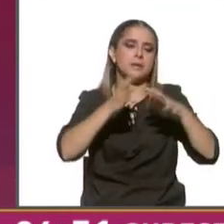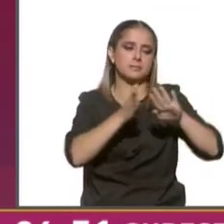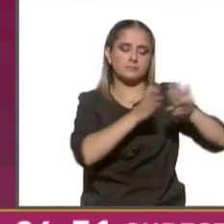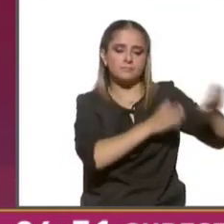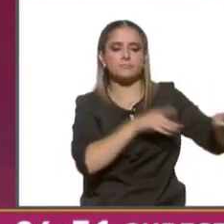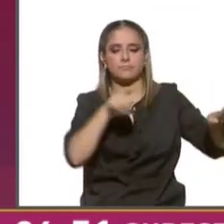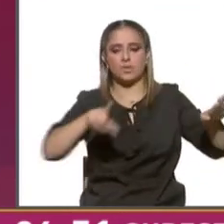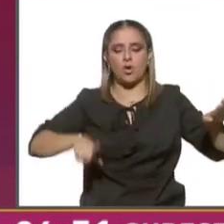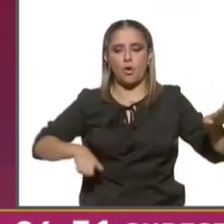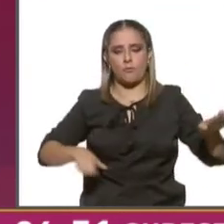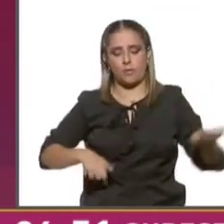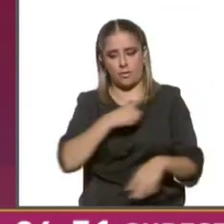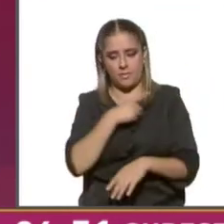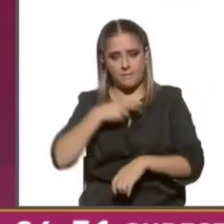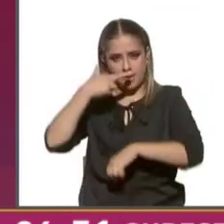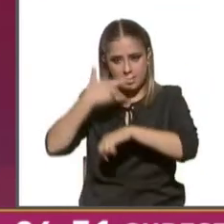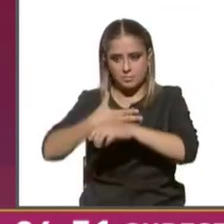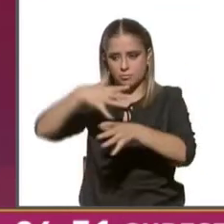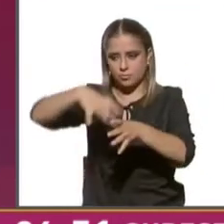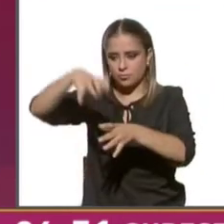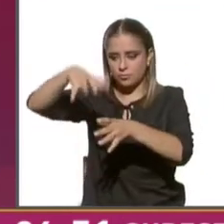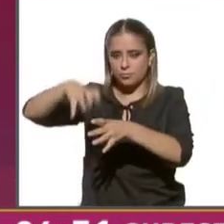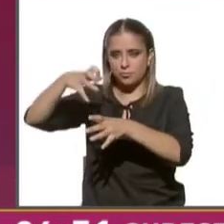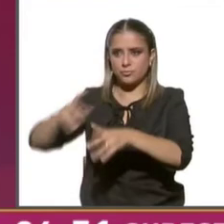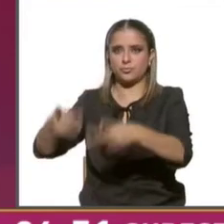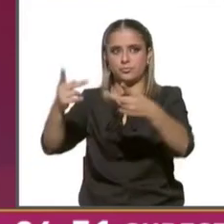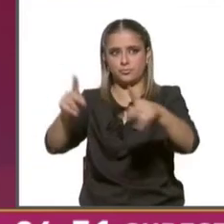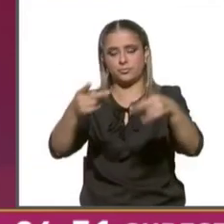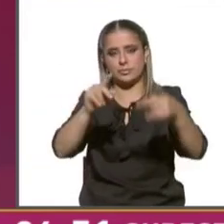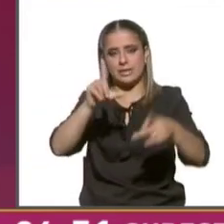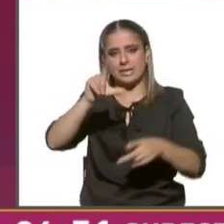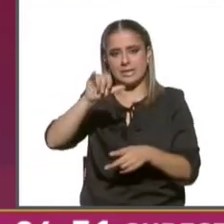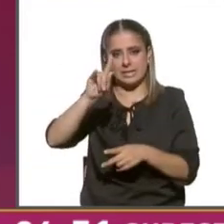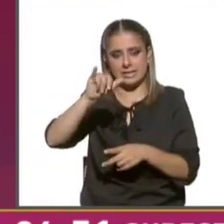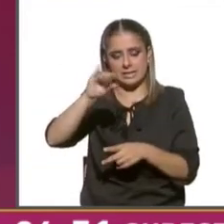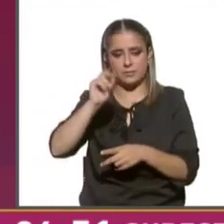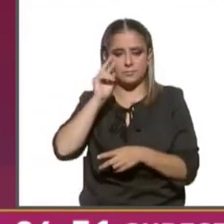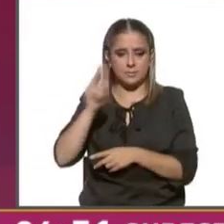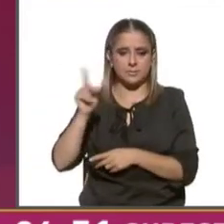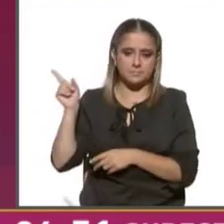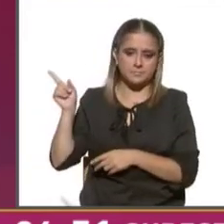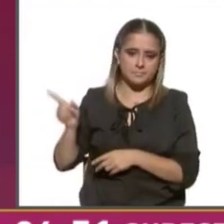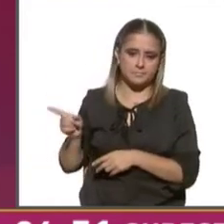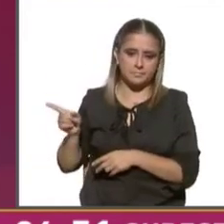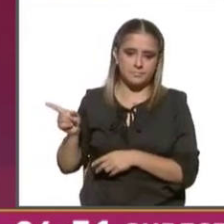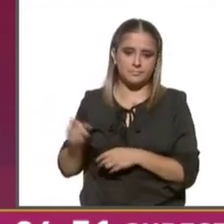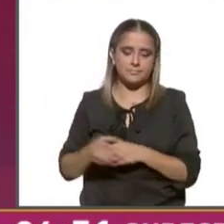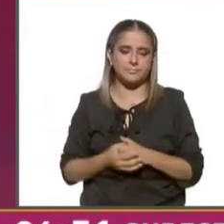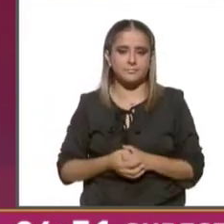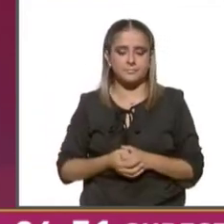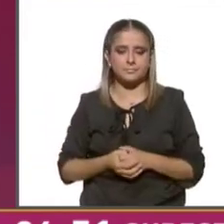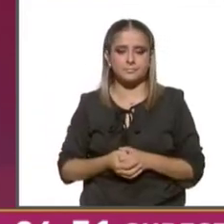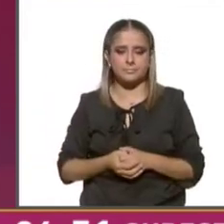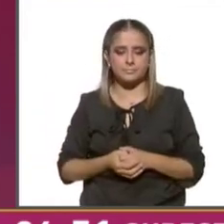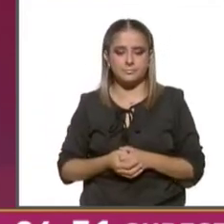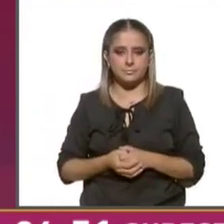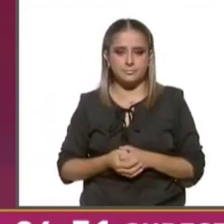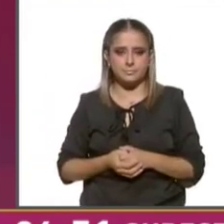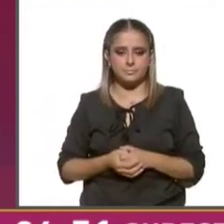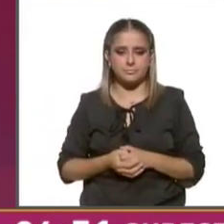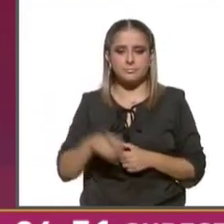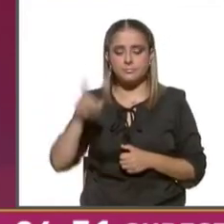relevante para esta tarea, ¿no? Es 47 y 48%, prácticamente no varía, que ese es otro tema, me